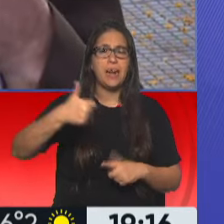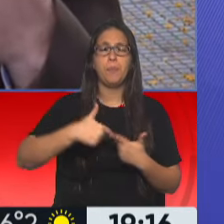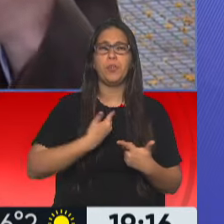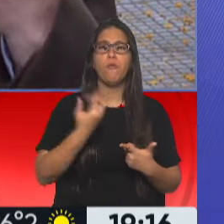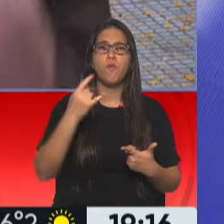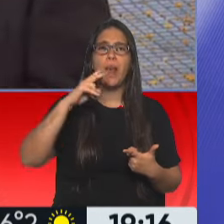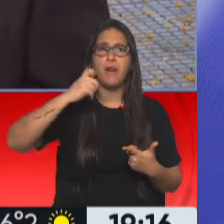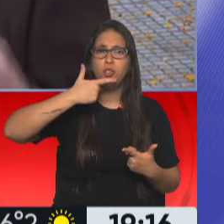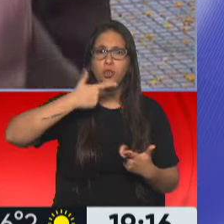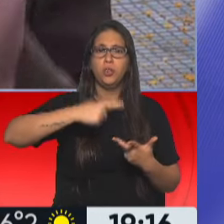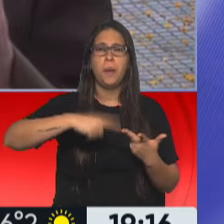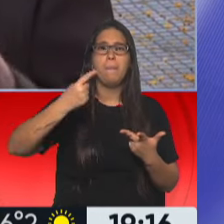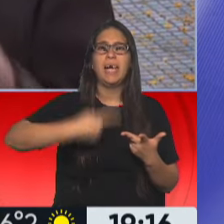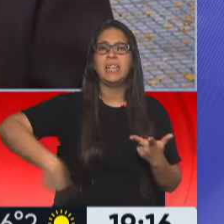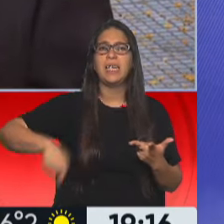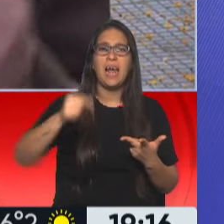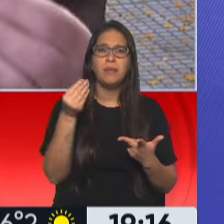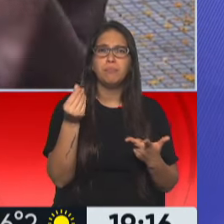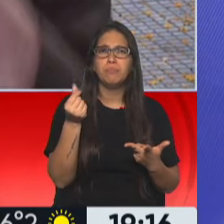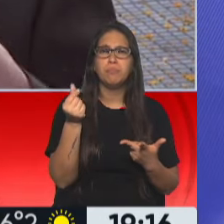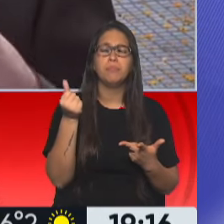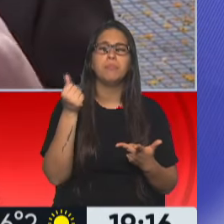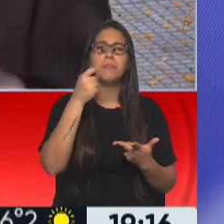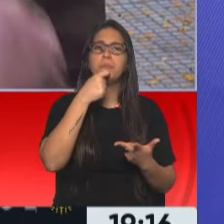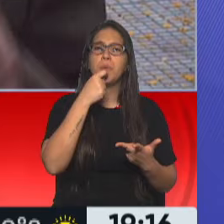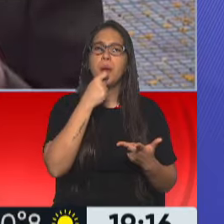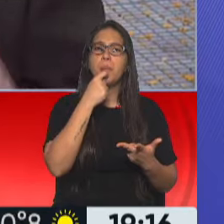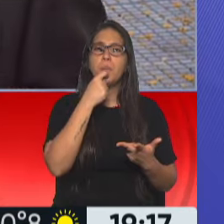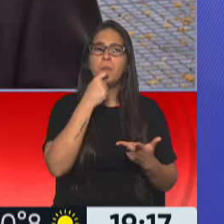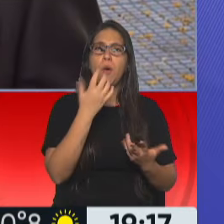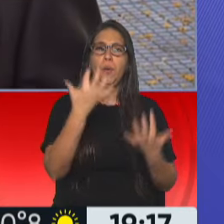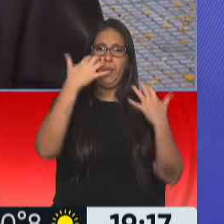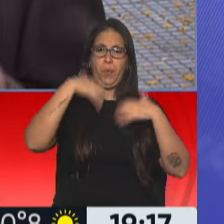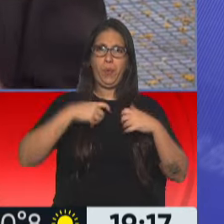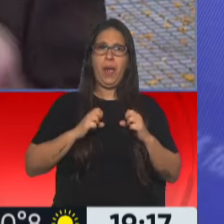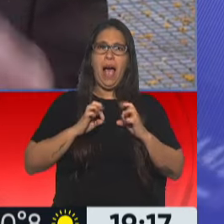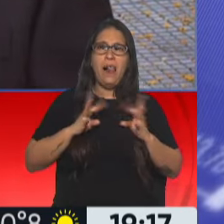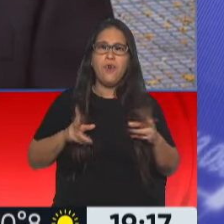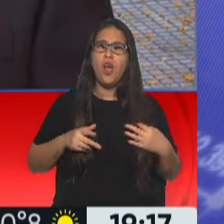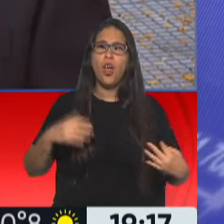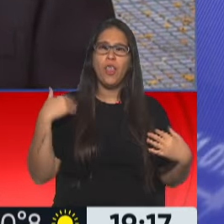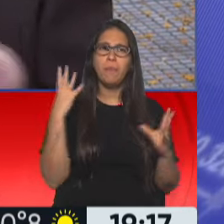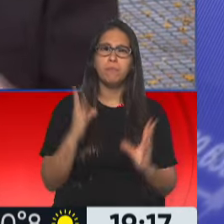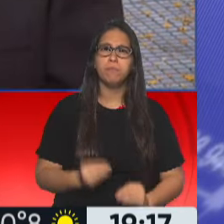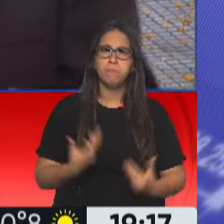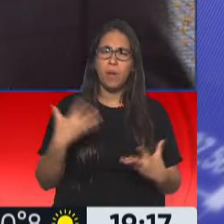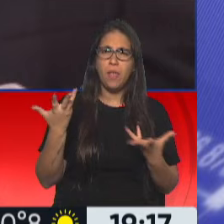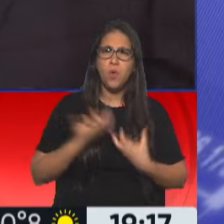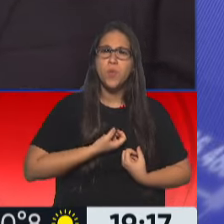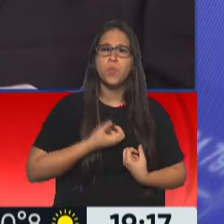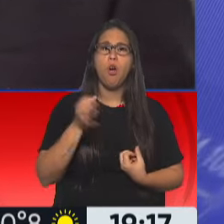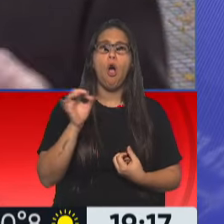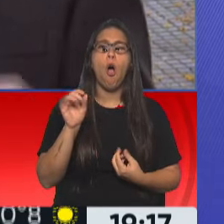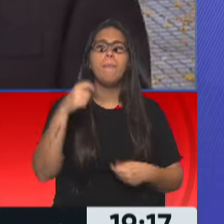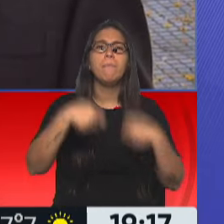furanos, material particulado finamente dividido que puede entrar en los alvéolos, y también puede haber presencia de microplásticos que también